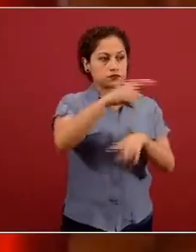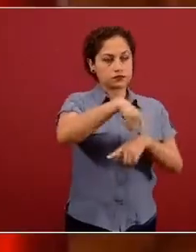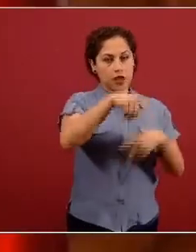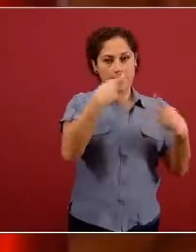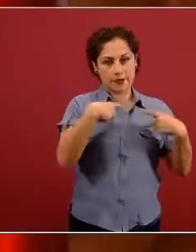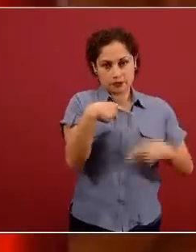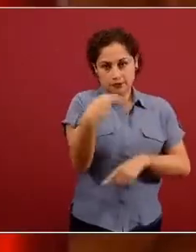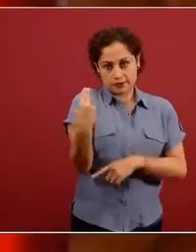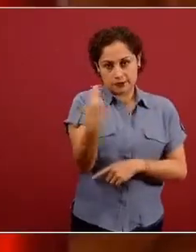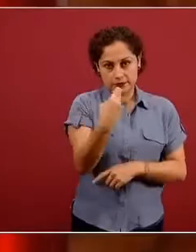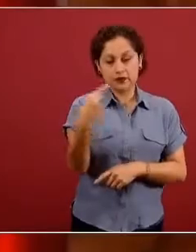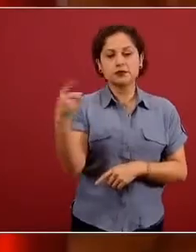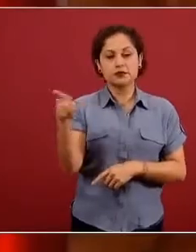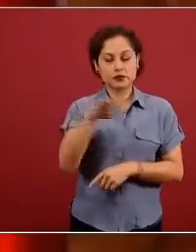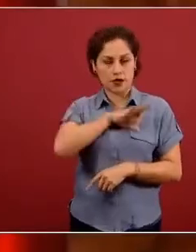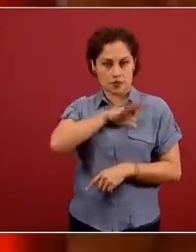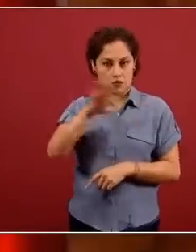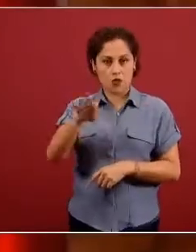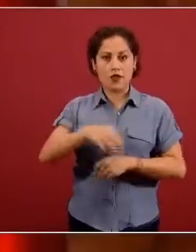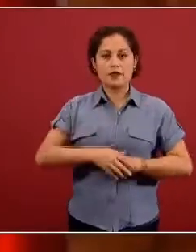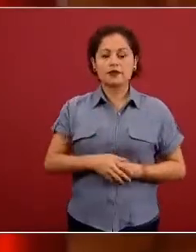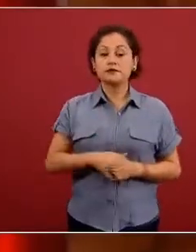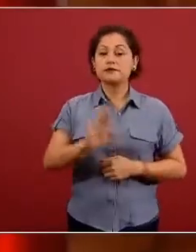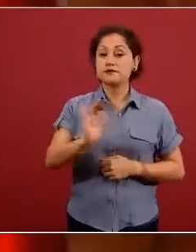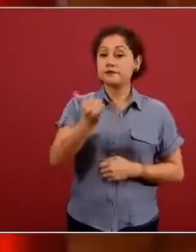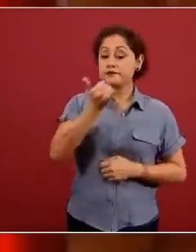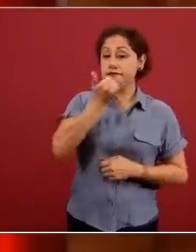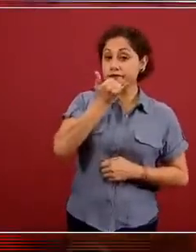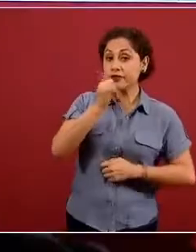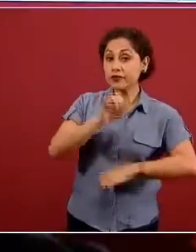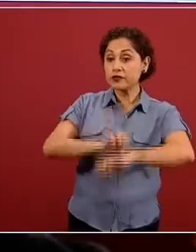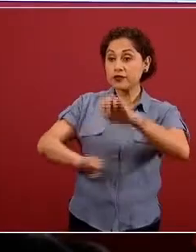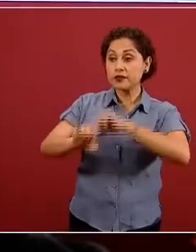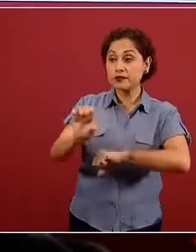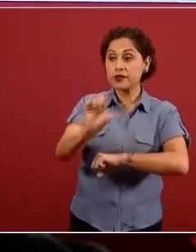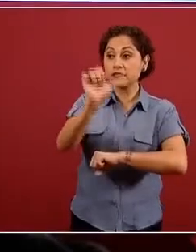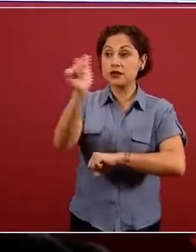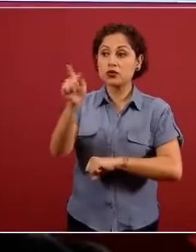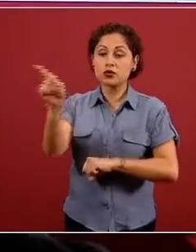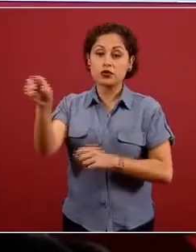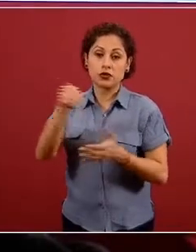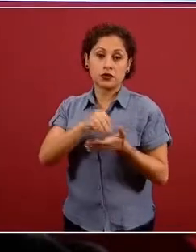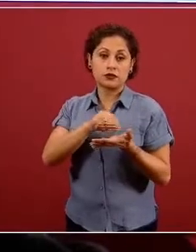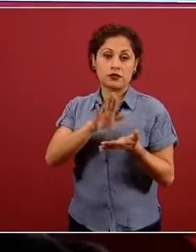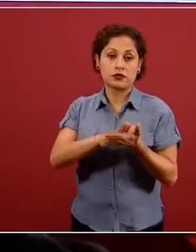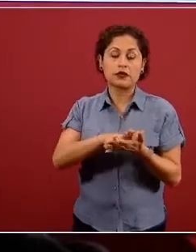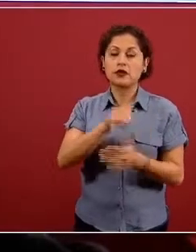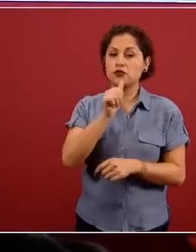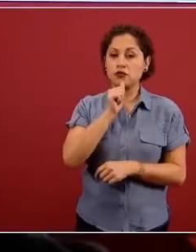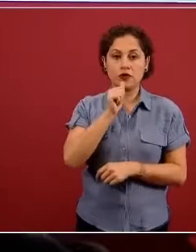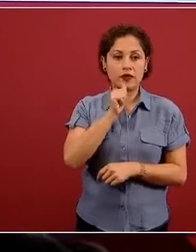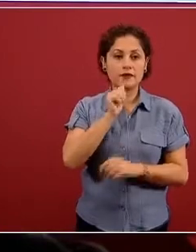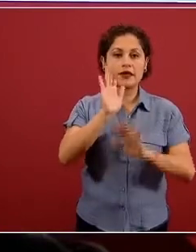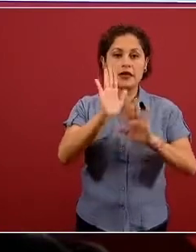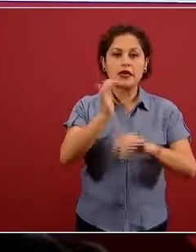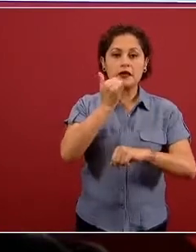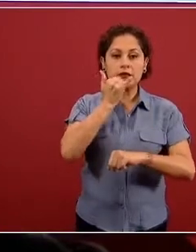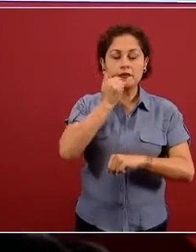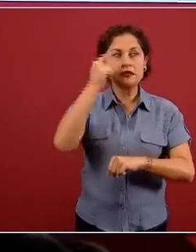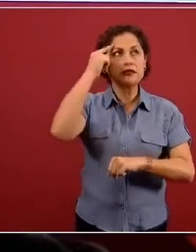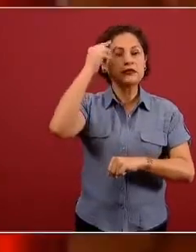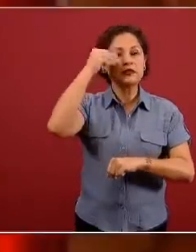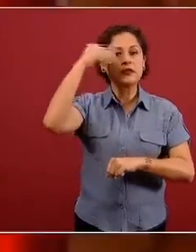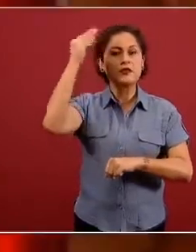estoy diciendo, y mil disculpas a otras empresas que no tenga en este instante en la mente, pero lo que trato de decir es